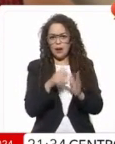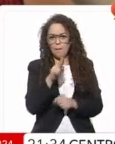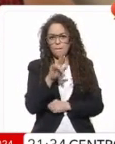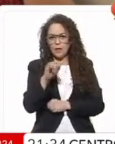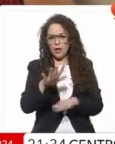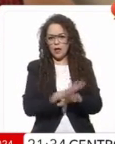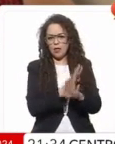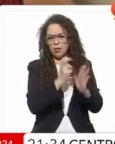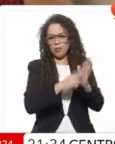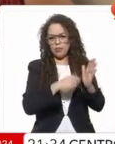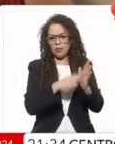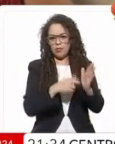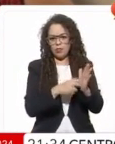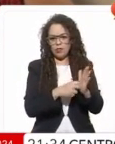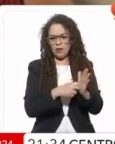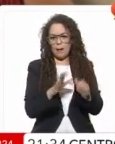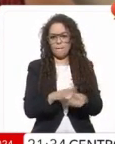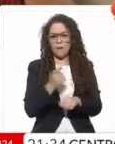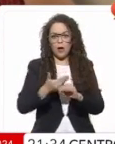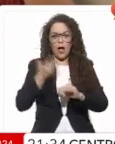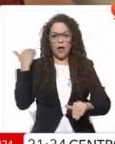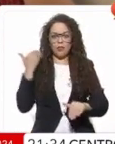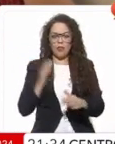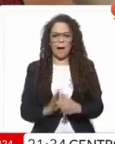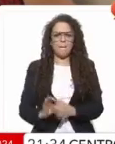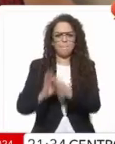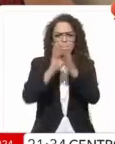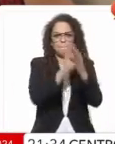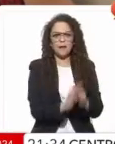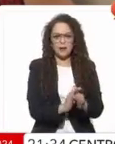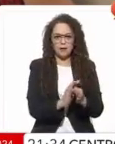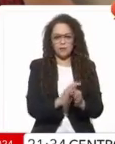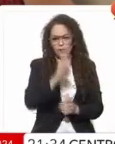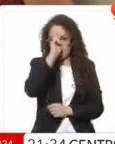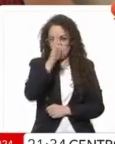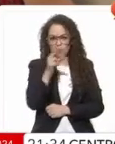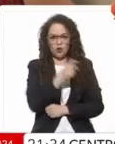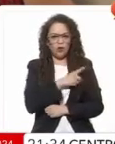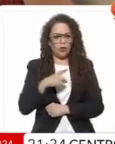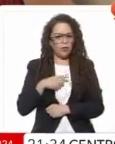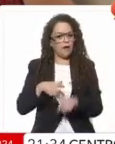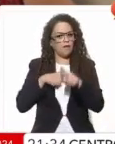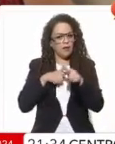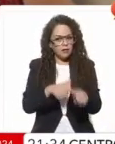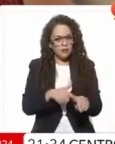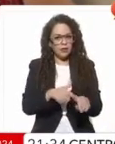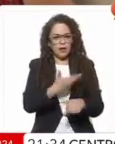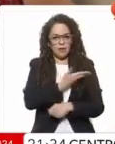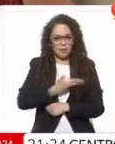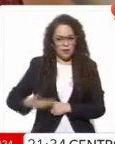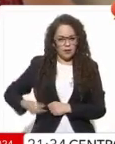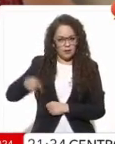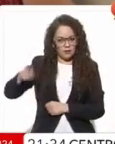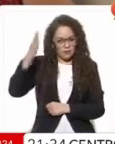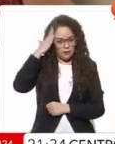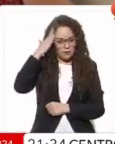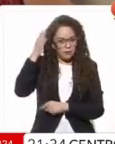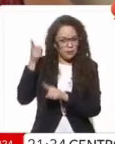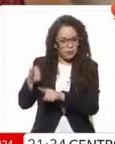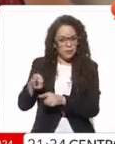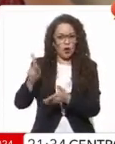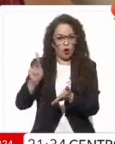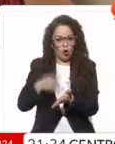PRI y quitar el candado que impide la reelección de las dirigencias, en este caso de la dirigencia